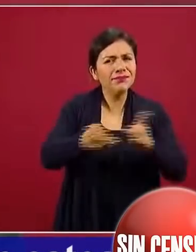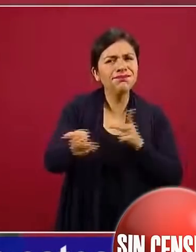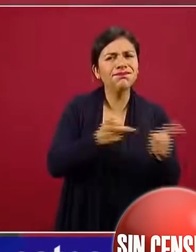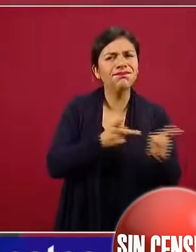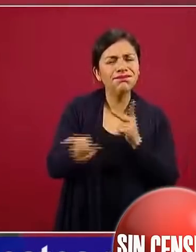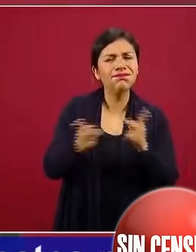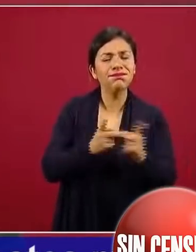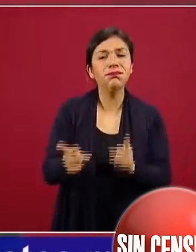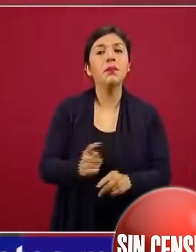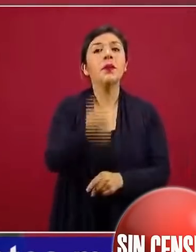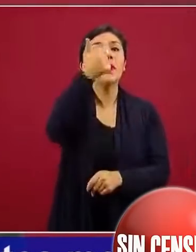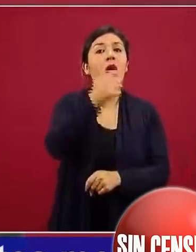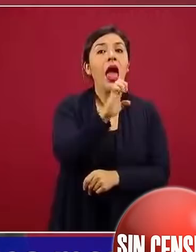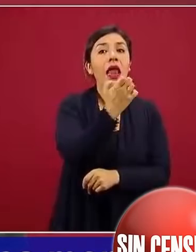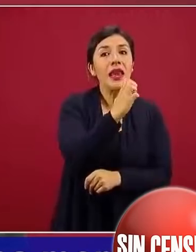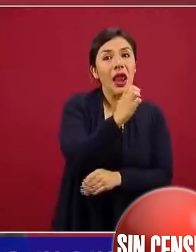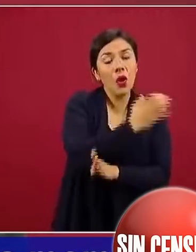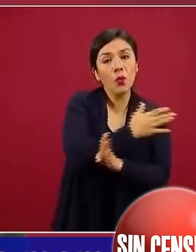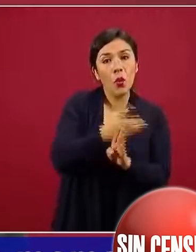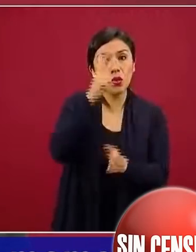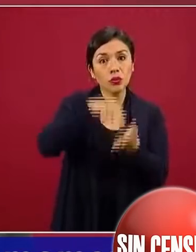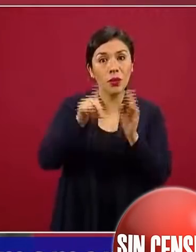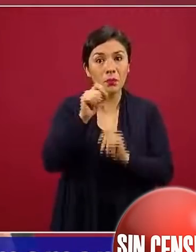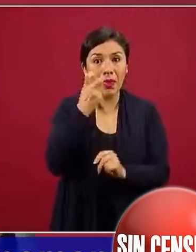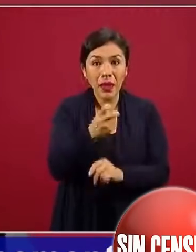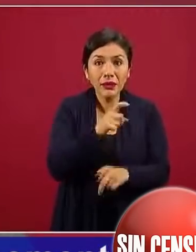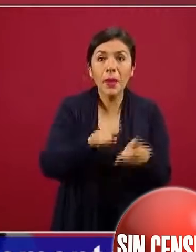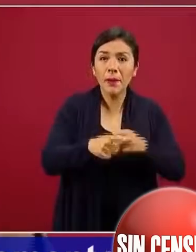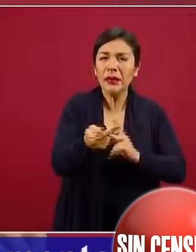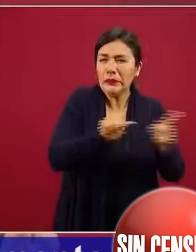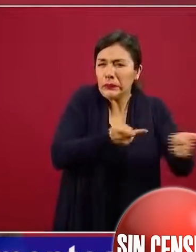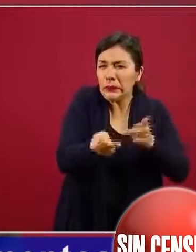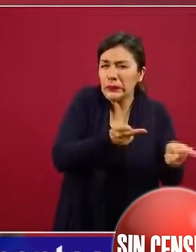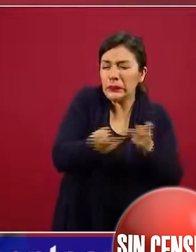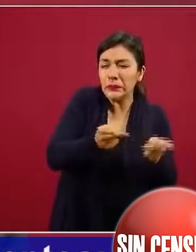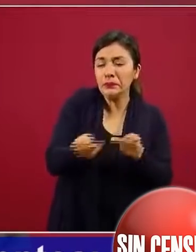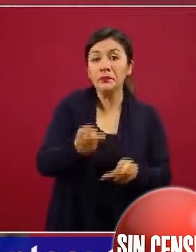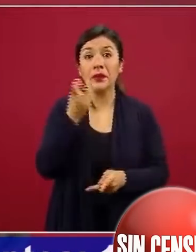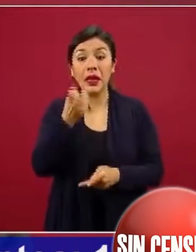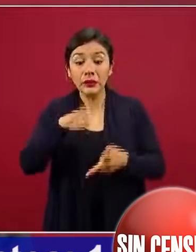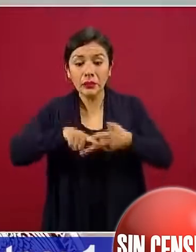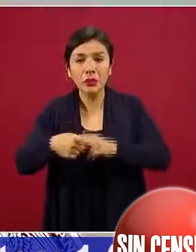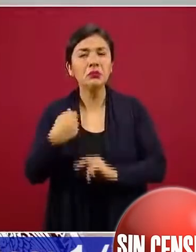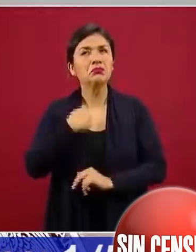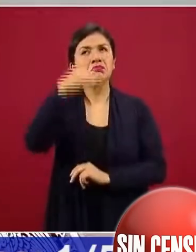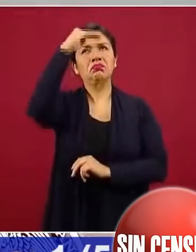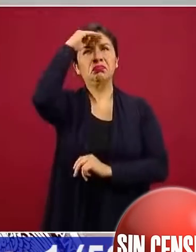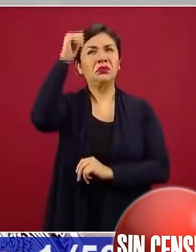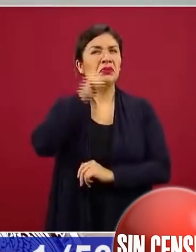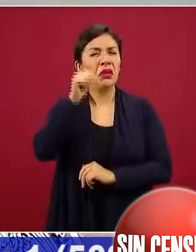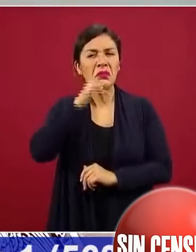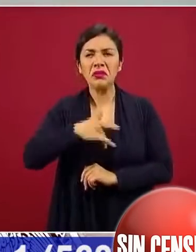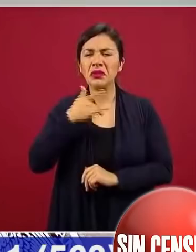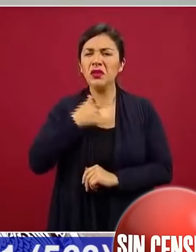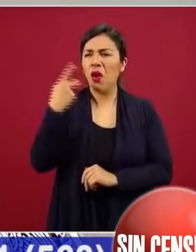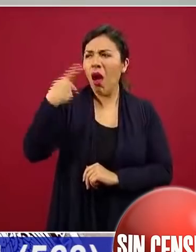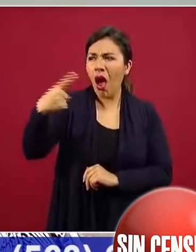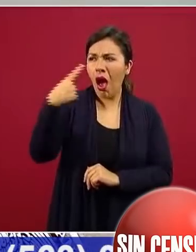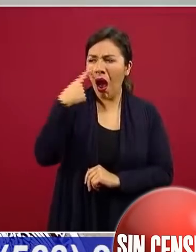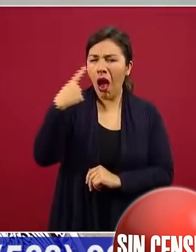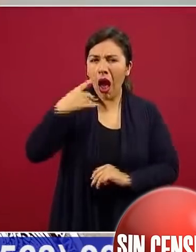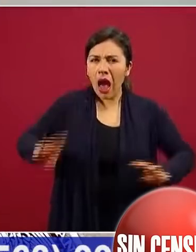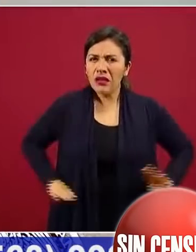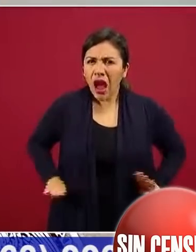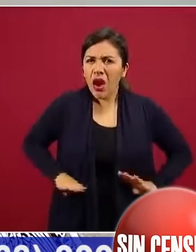primera semana de enero de 2020 y desde el inicio estimamos que, dadas las características de